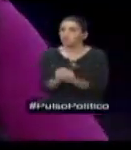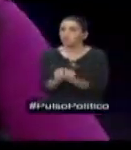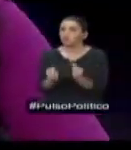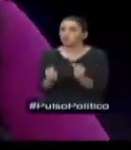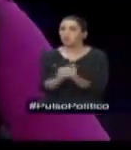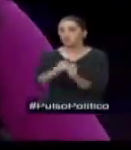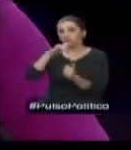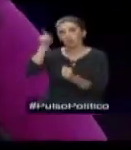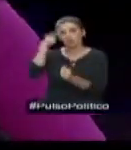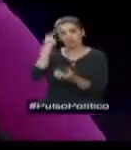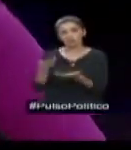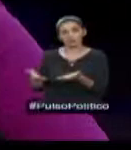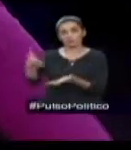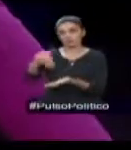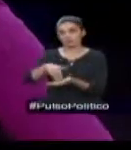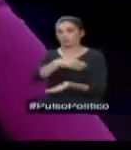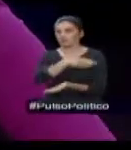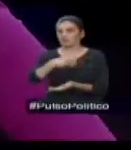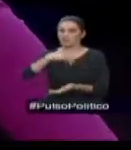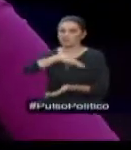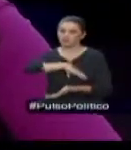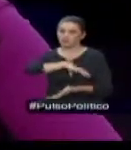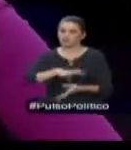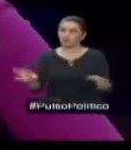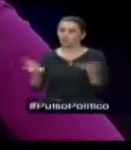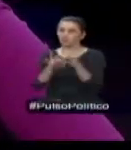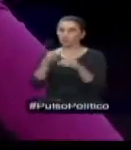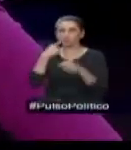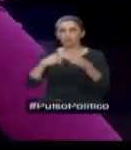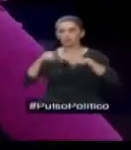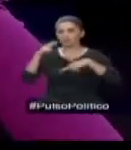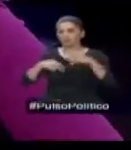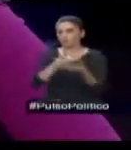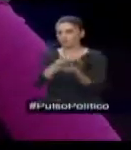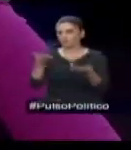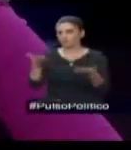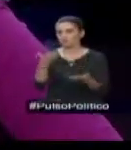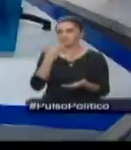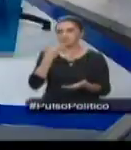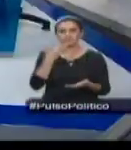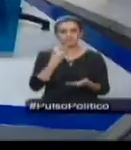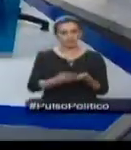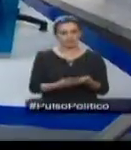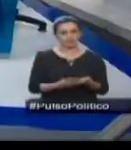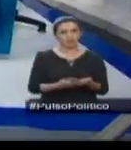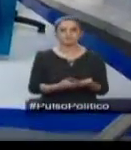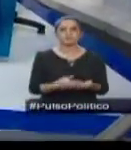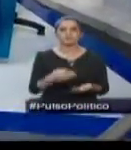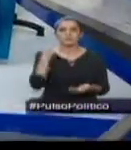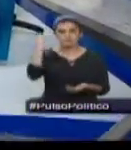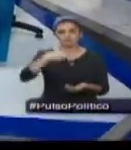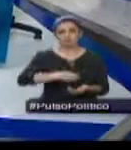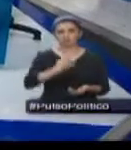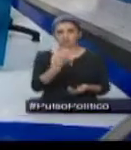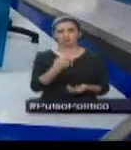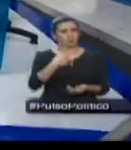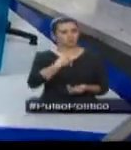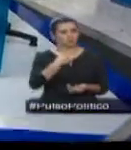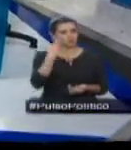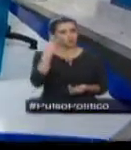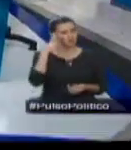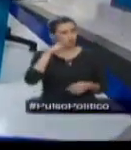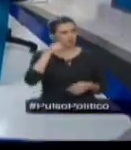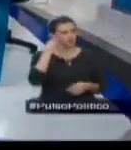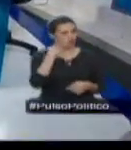gobierno central y gobiernos municipales para la construcción de esta infraestructura y gracias réplica 30 segundos y uno veo ninguna contradicción